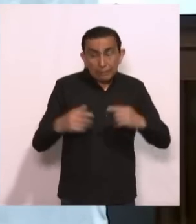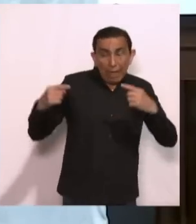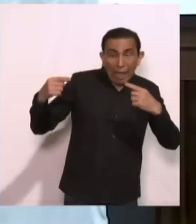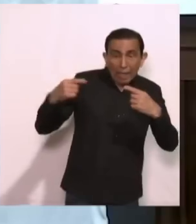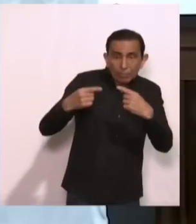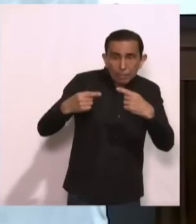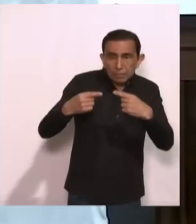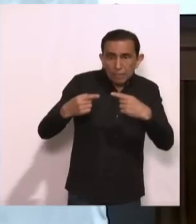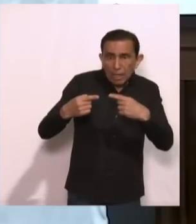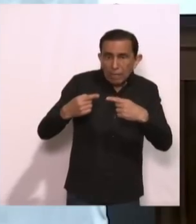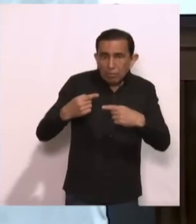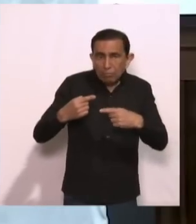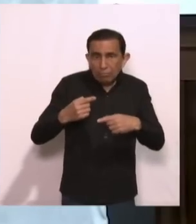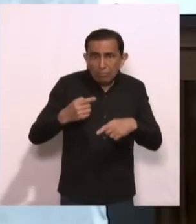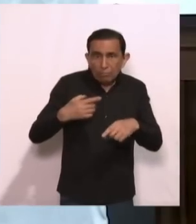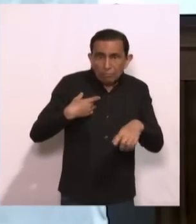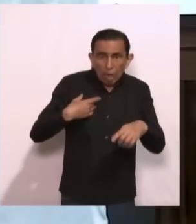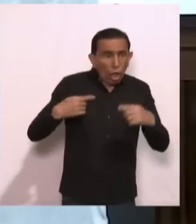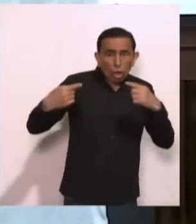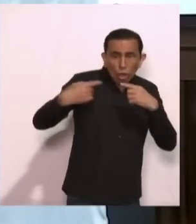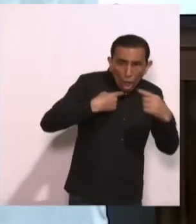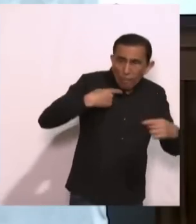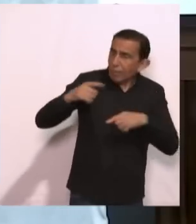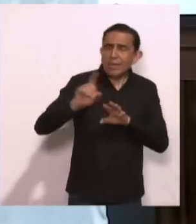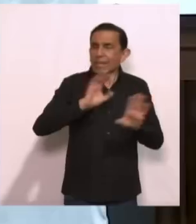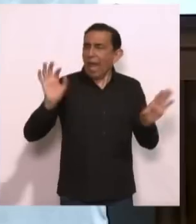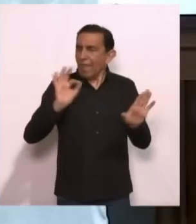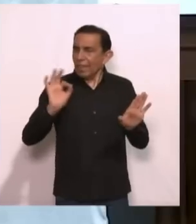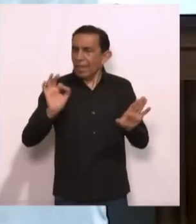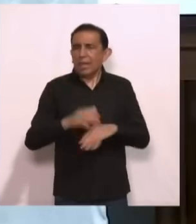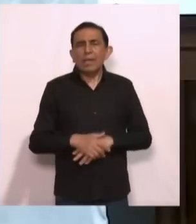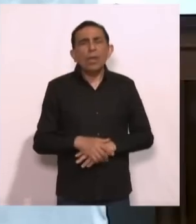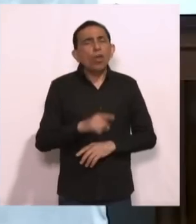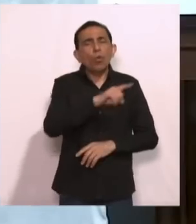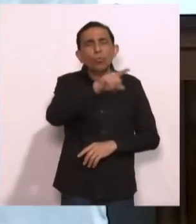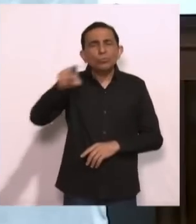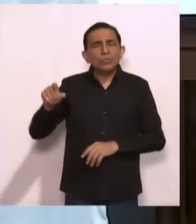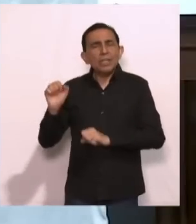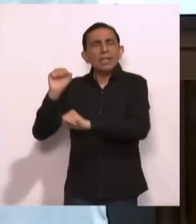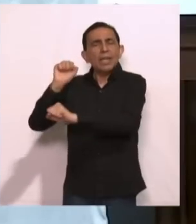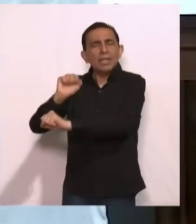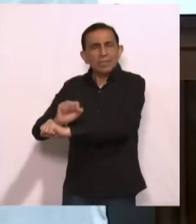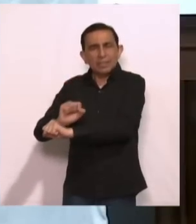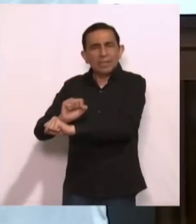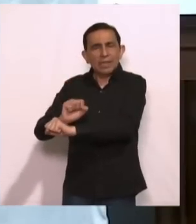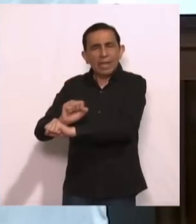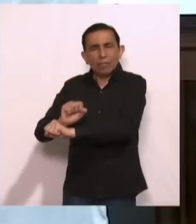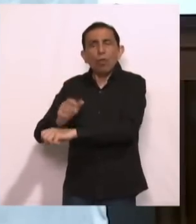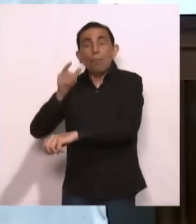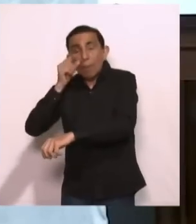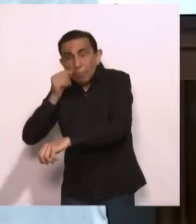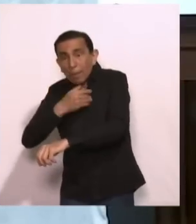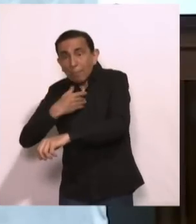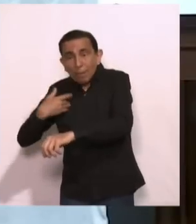adversarios podrá resistir ni contradecir. Serán entregados hasta por sus propios padres